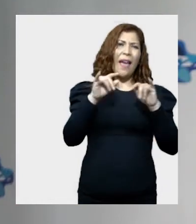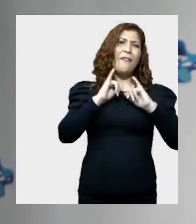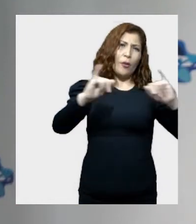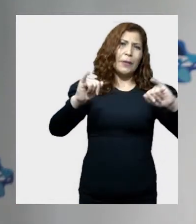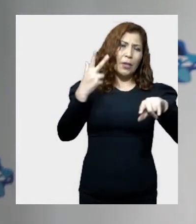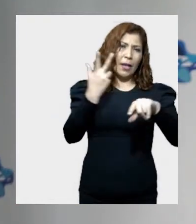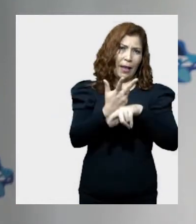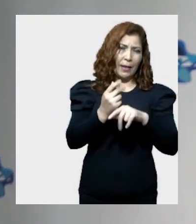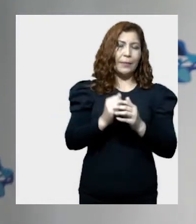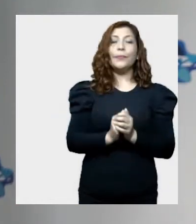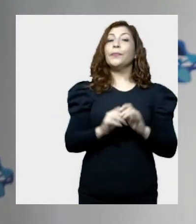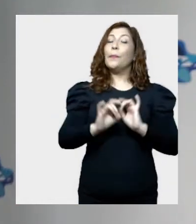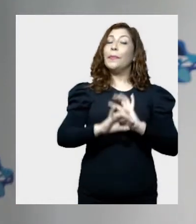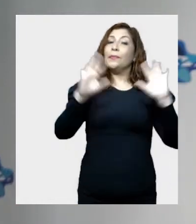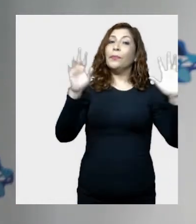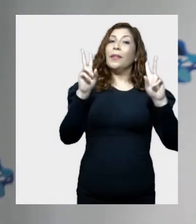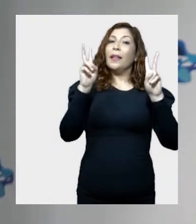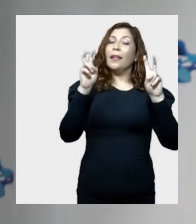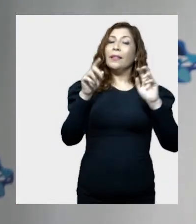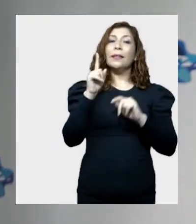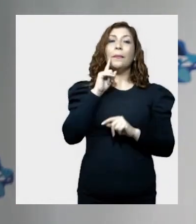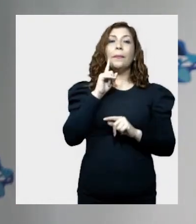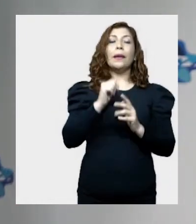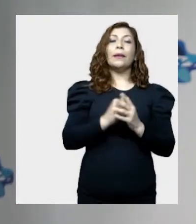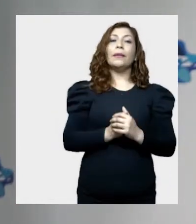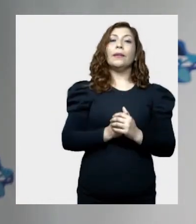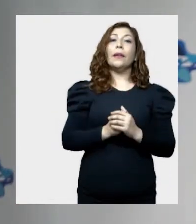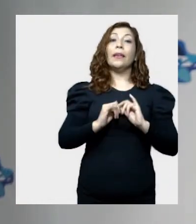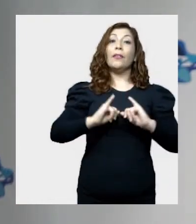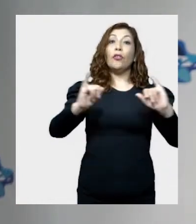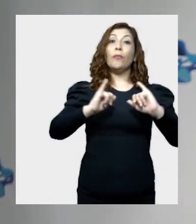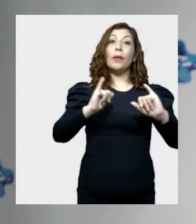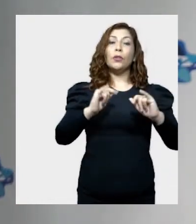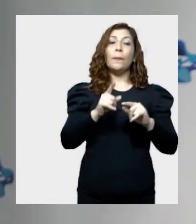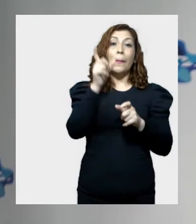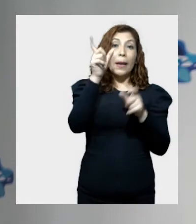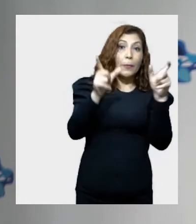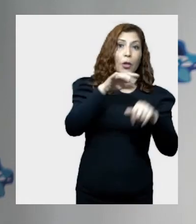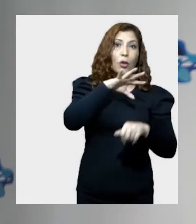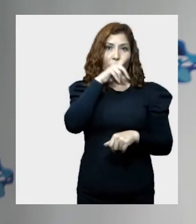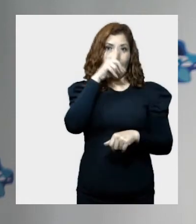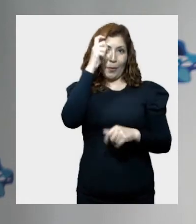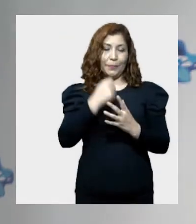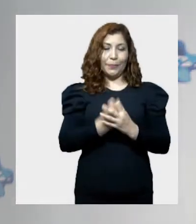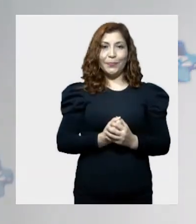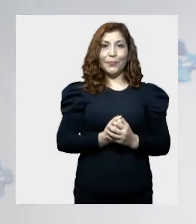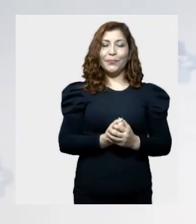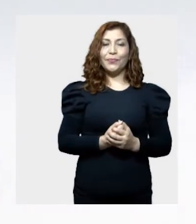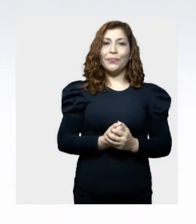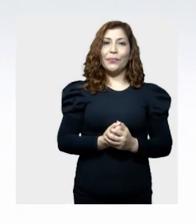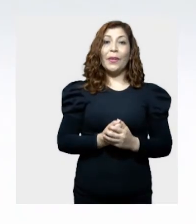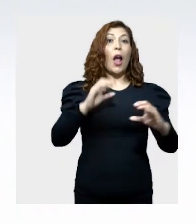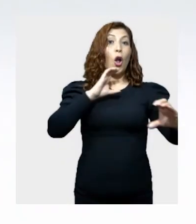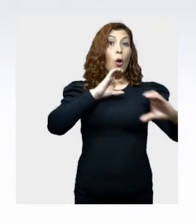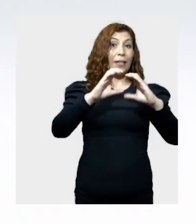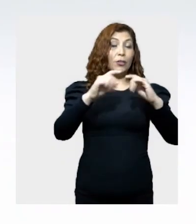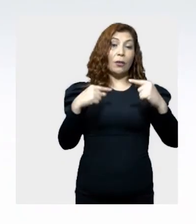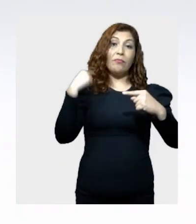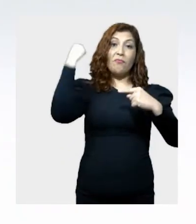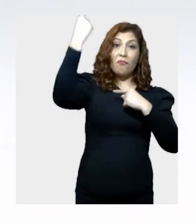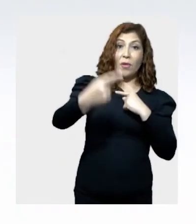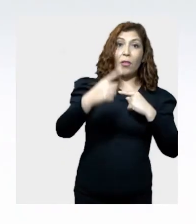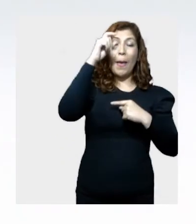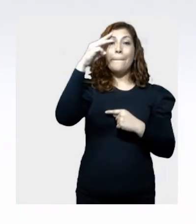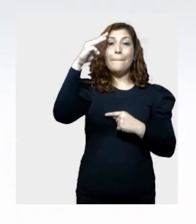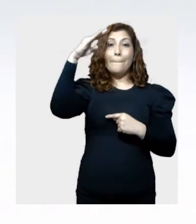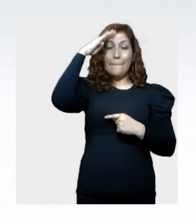informativo, especialmente lo que guarda relación con información directa al usuario. En cuanto a comunicaciones externas, entre